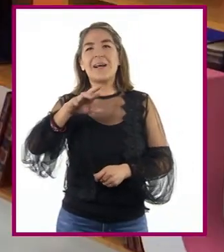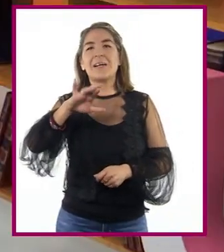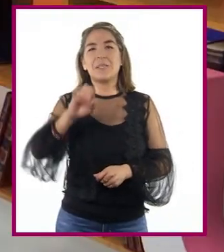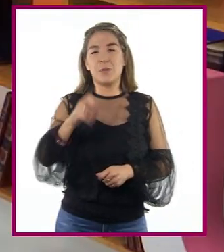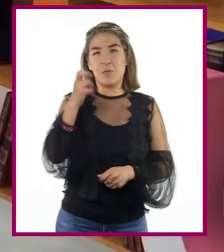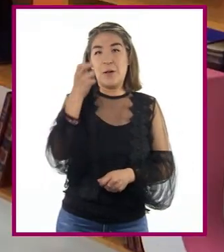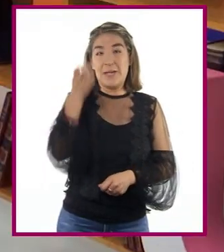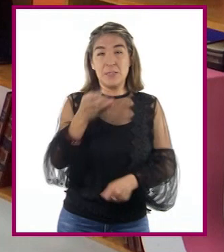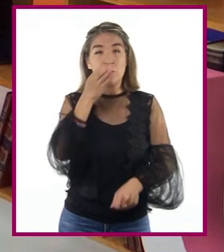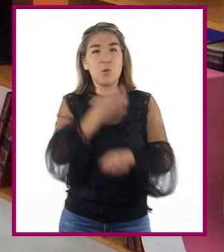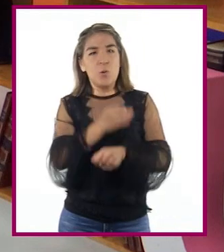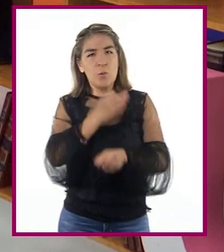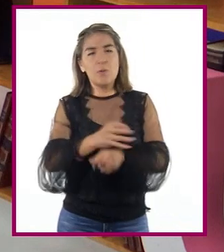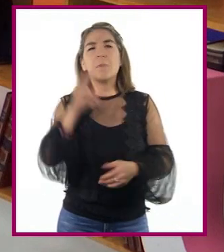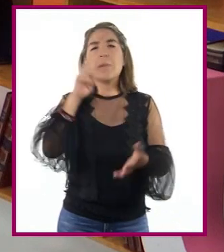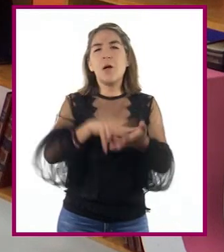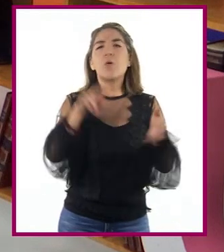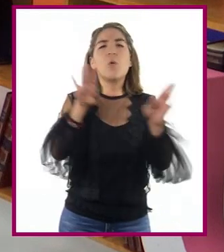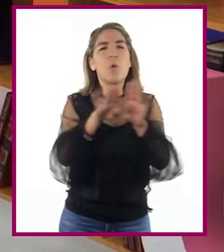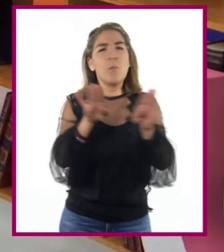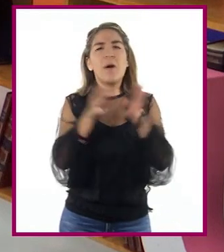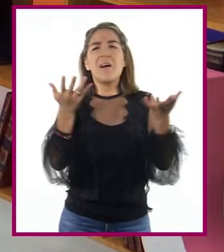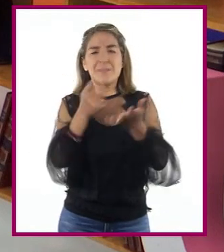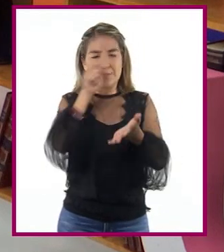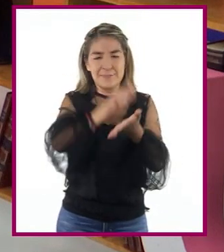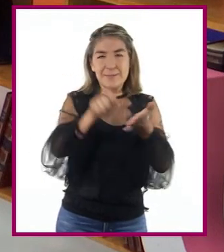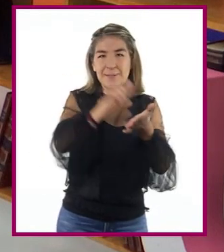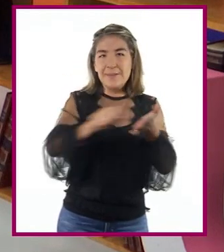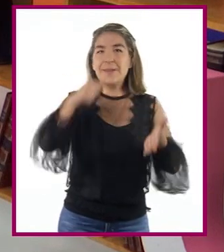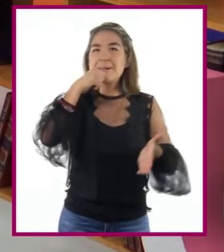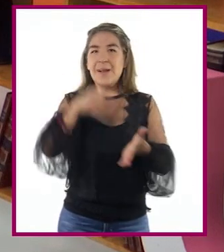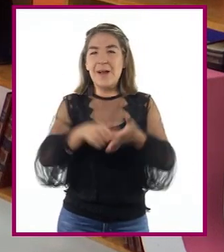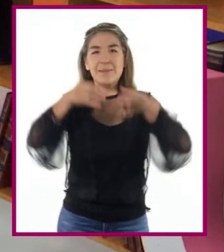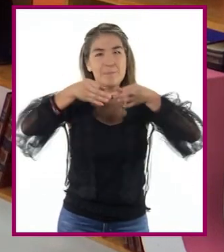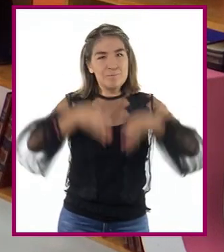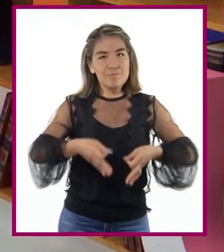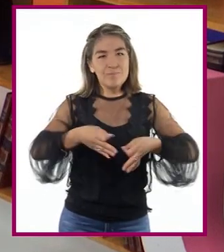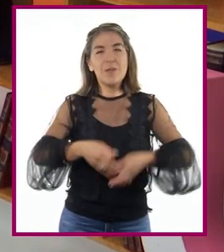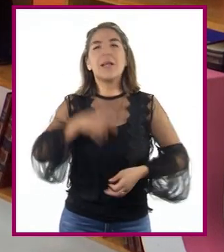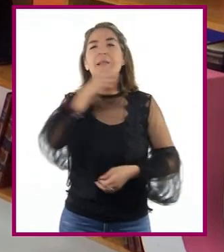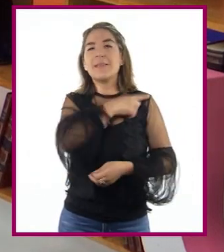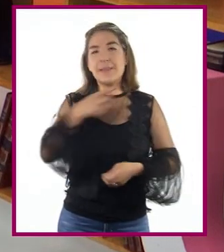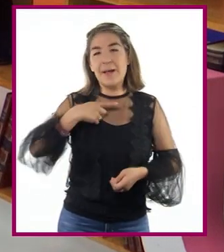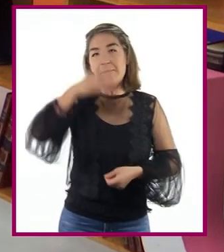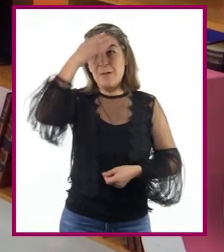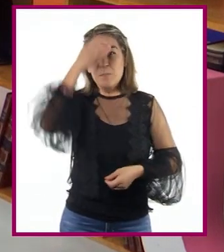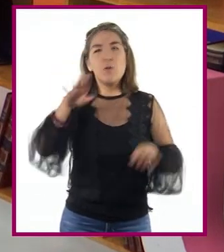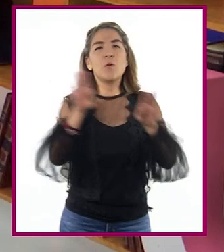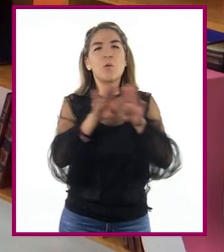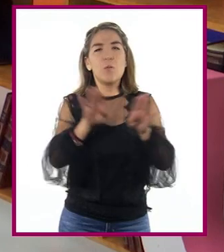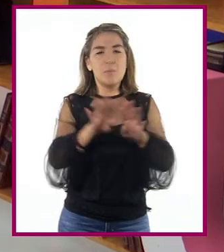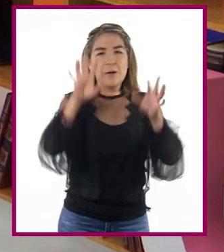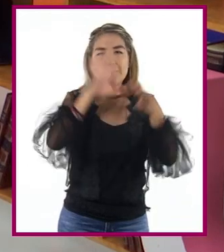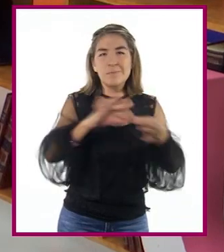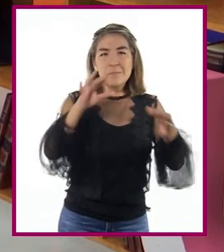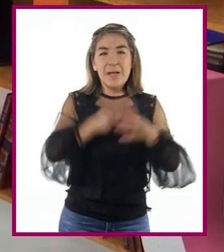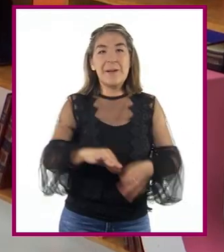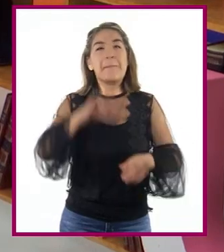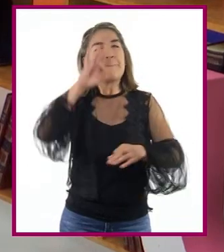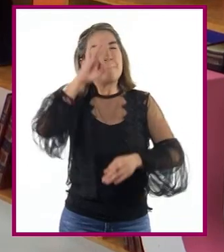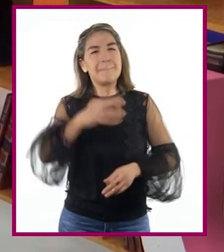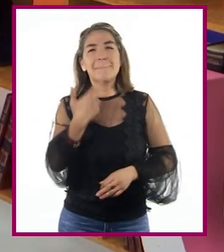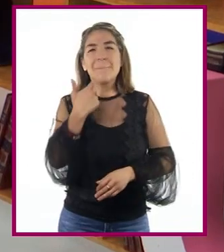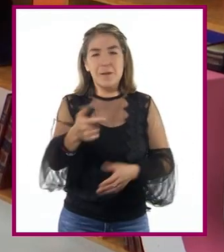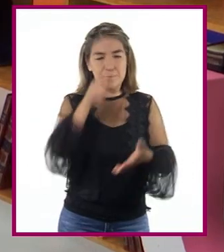ocasión, veremos cómo escribir una carta formal. Es decir, aprenderemos cómo conformar de la mejor